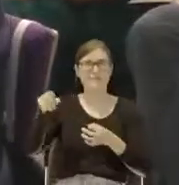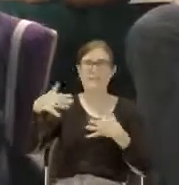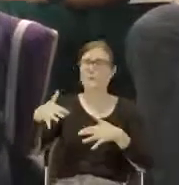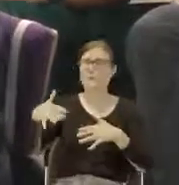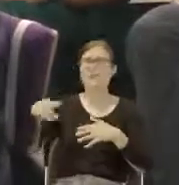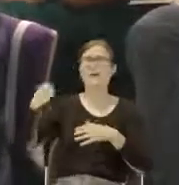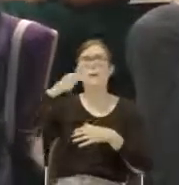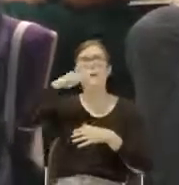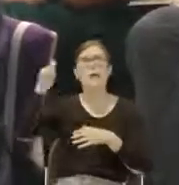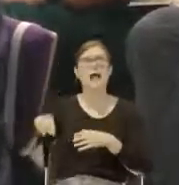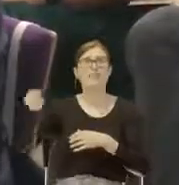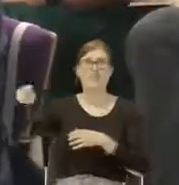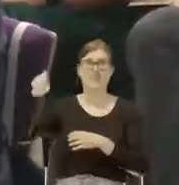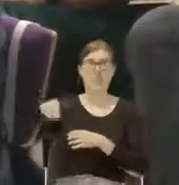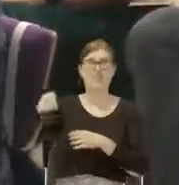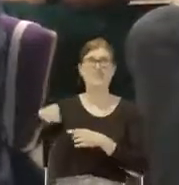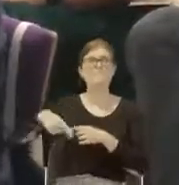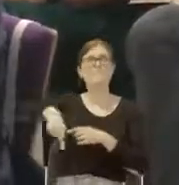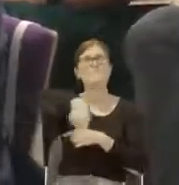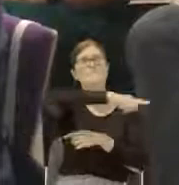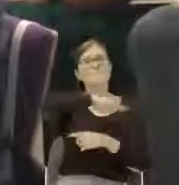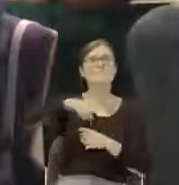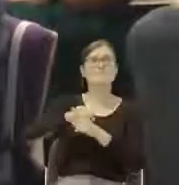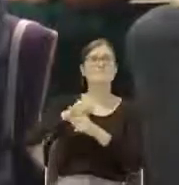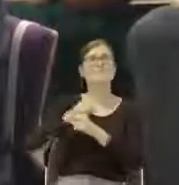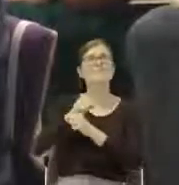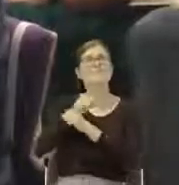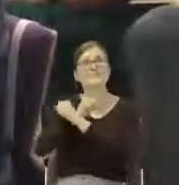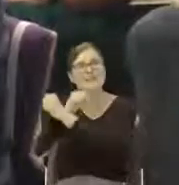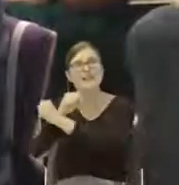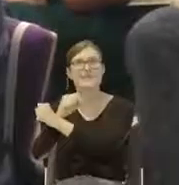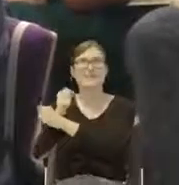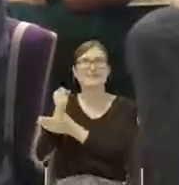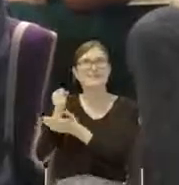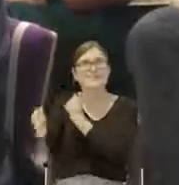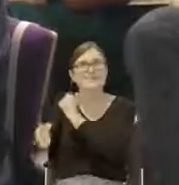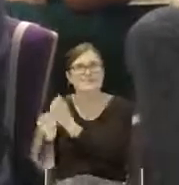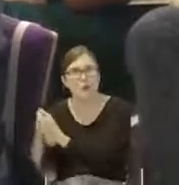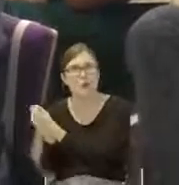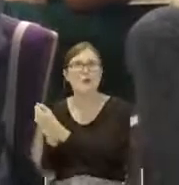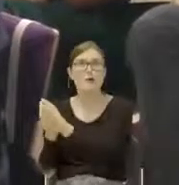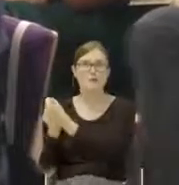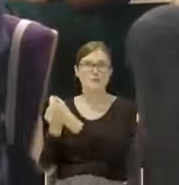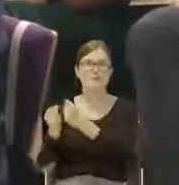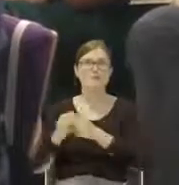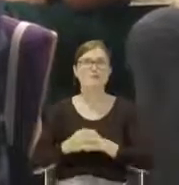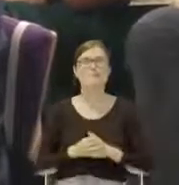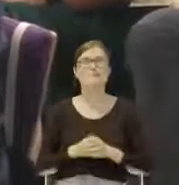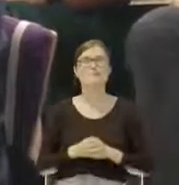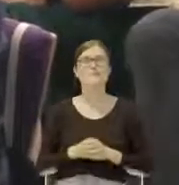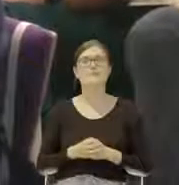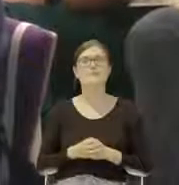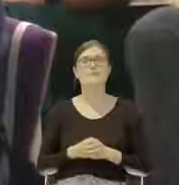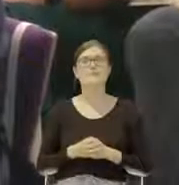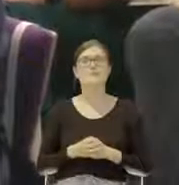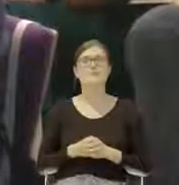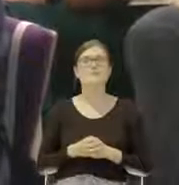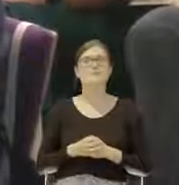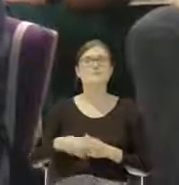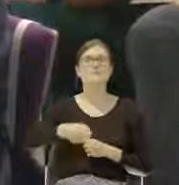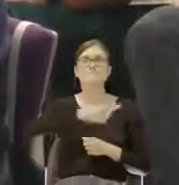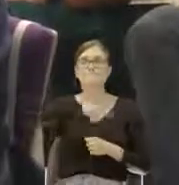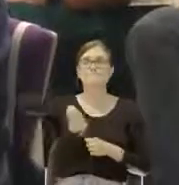Mariupol. Pero también debemos mirar adelante a un futuro próximo y exigente que no puede instalarse en el